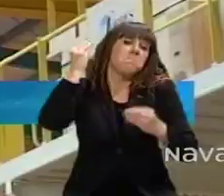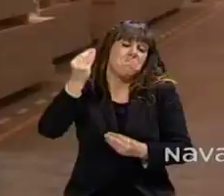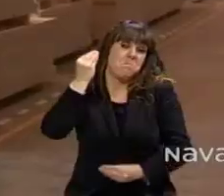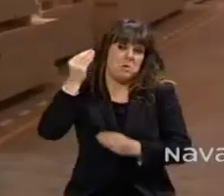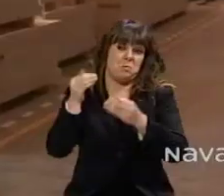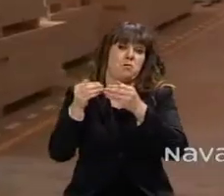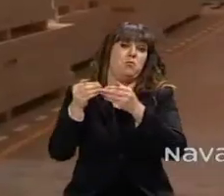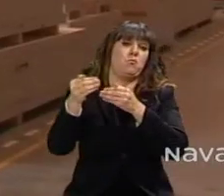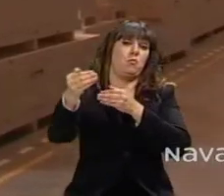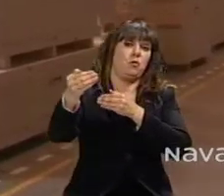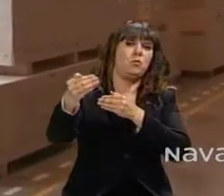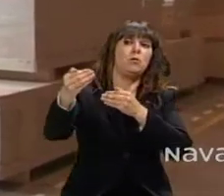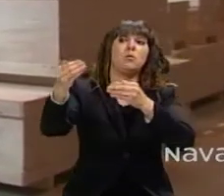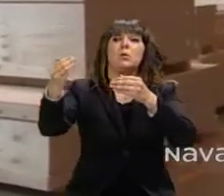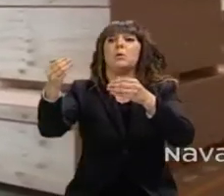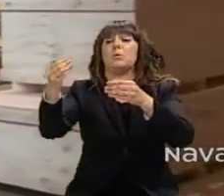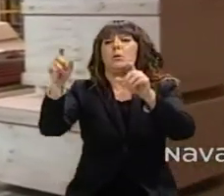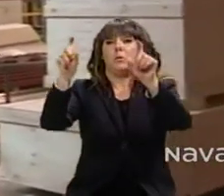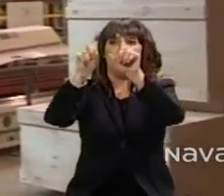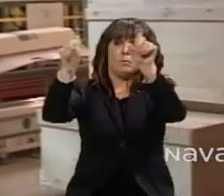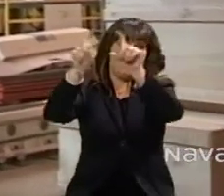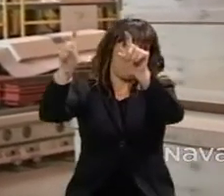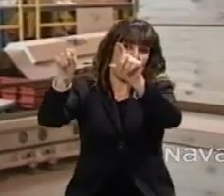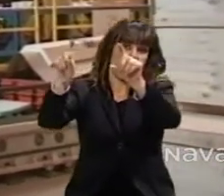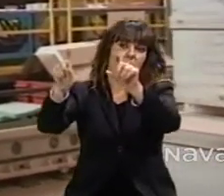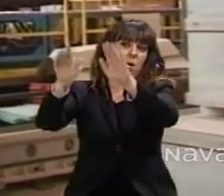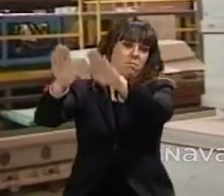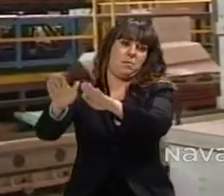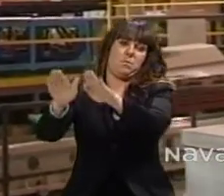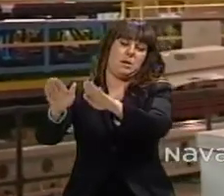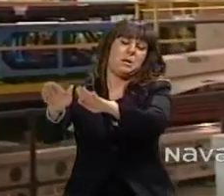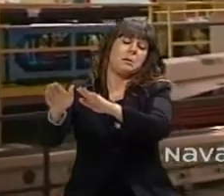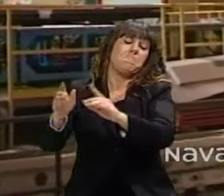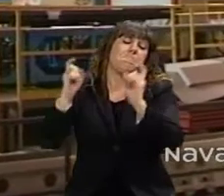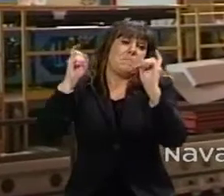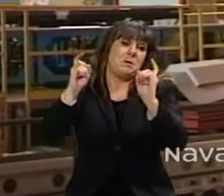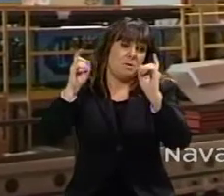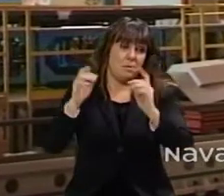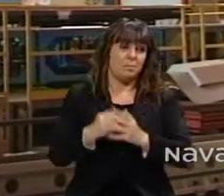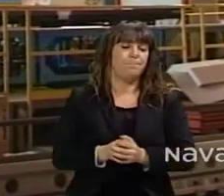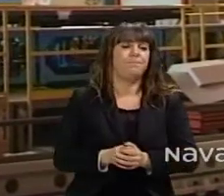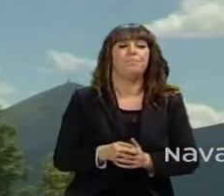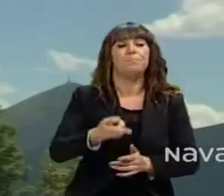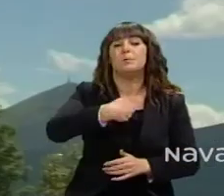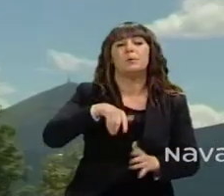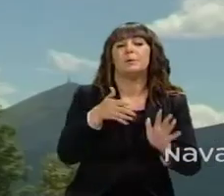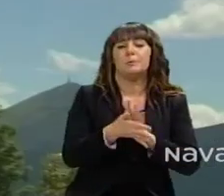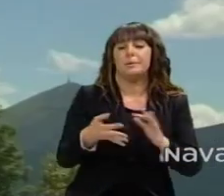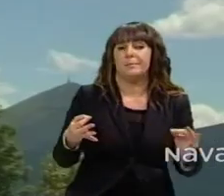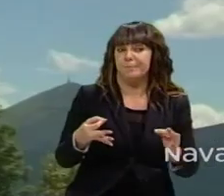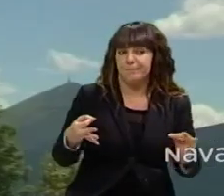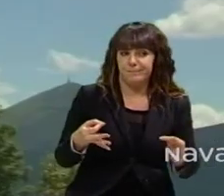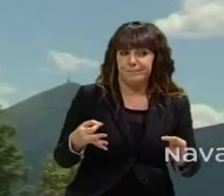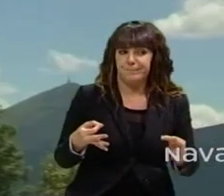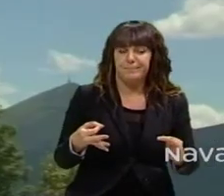plantearnos tener algún tipo de presencia permanente. Al final yo creo que de lo que se trata es de intentar hablar